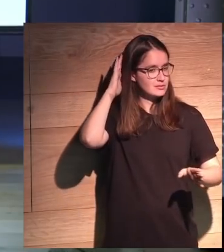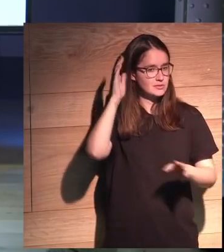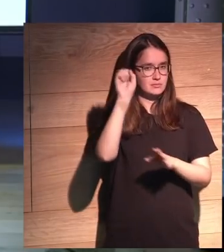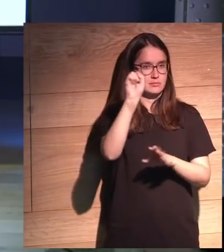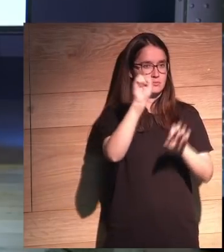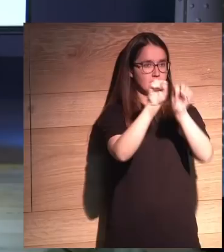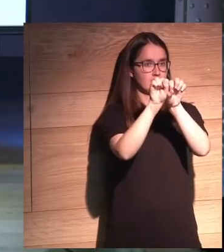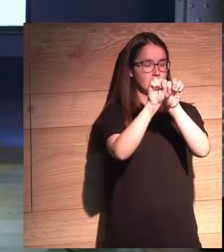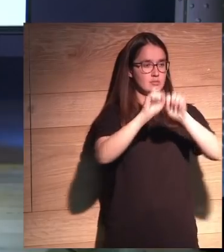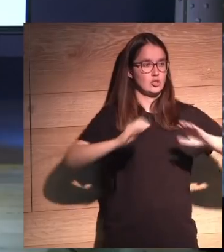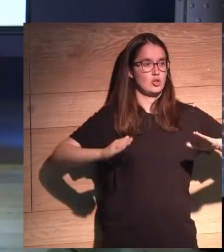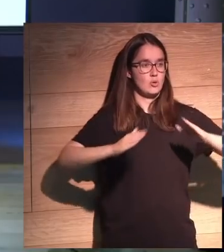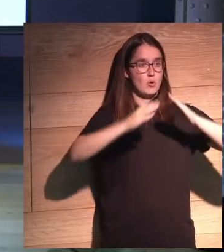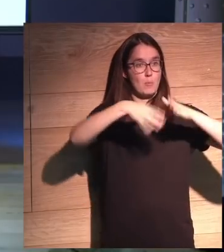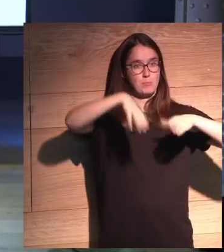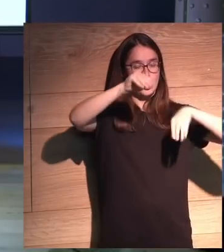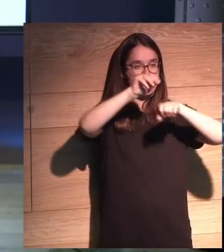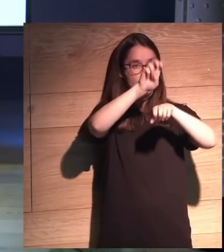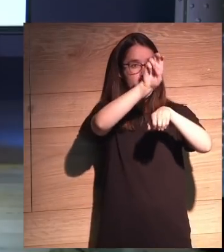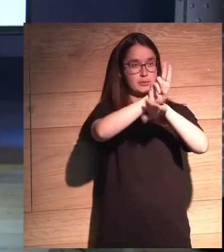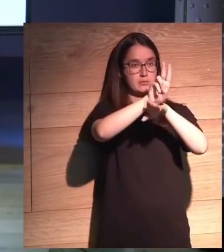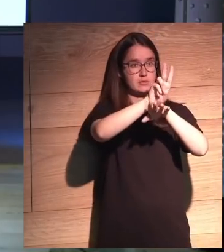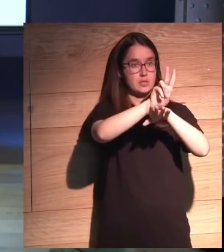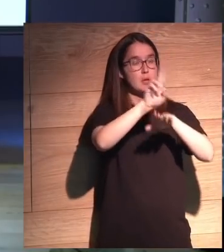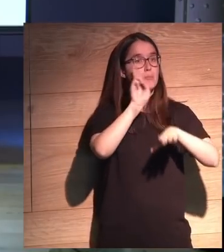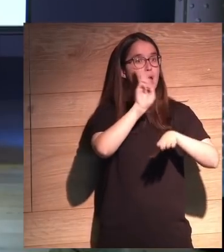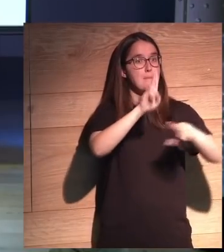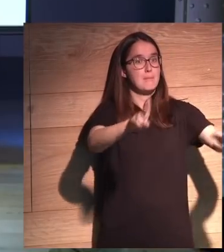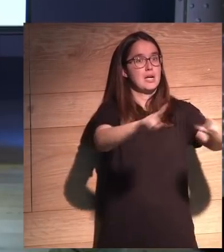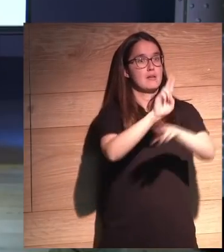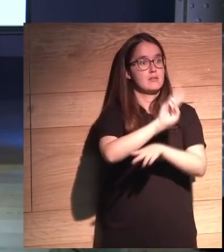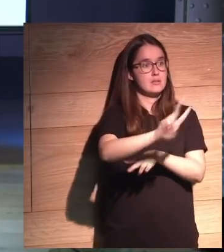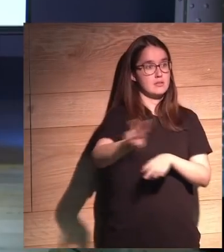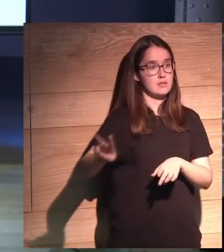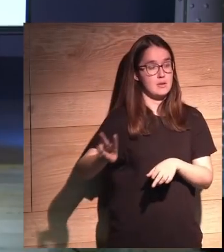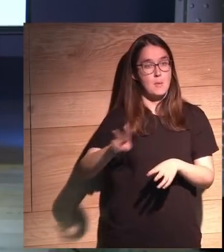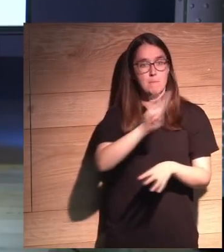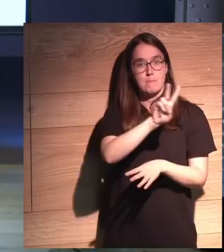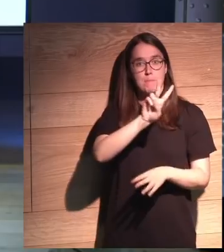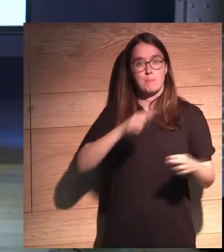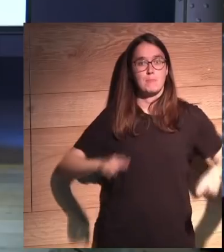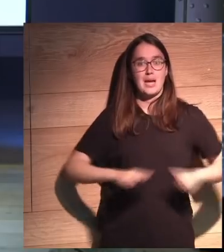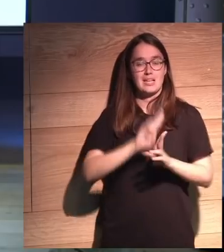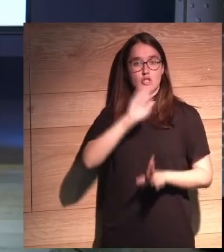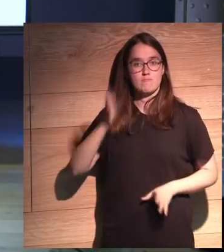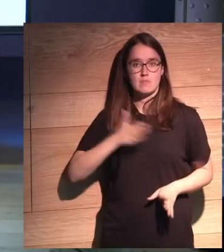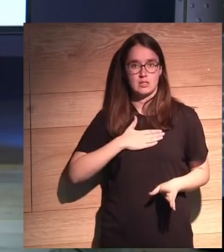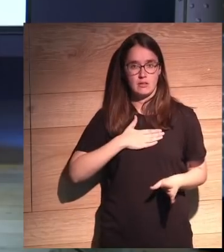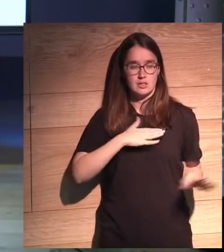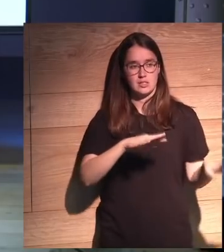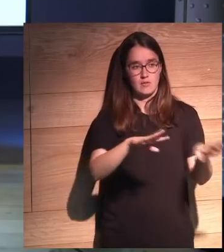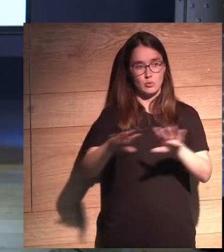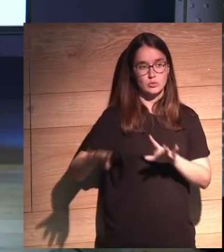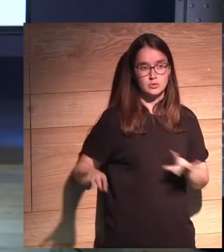están las dos en lo alto de una colina mirando París a lo lejos. París no les pertenece. París no es un